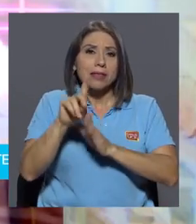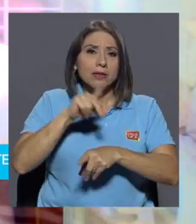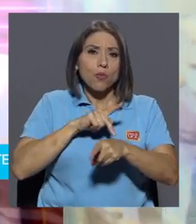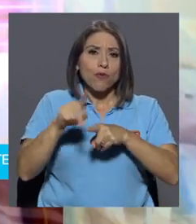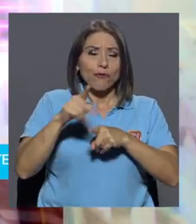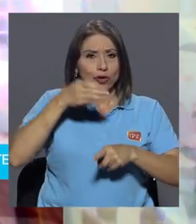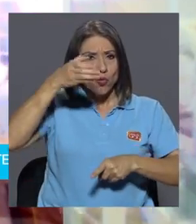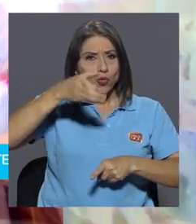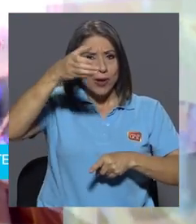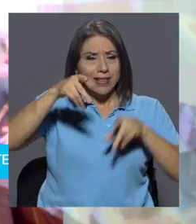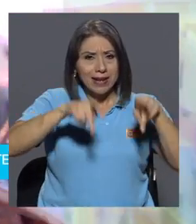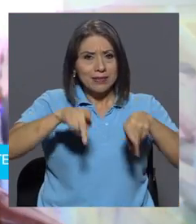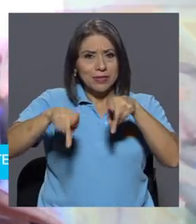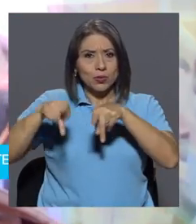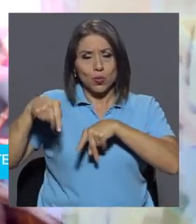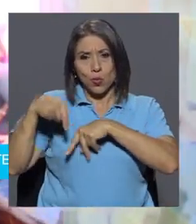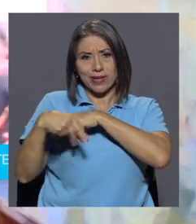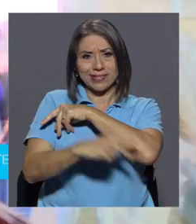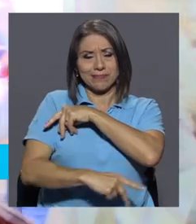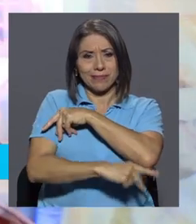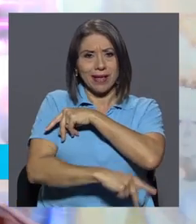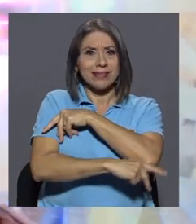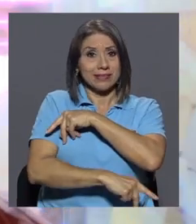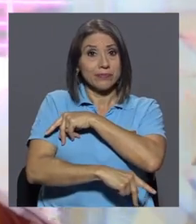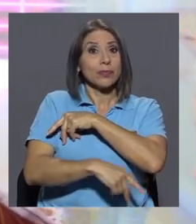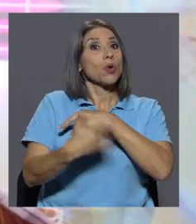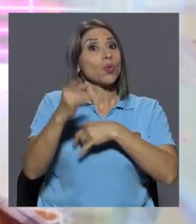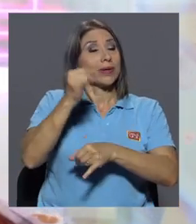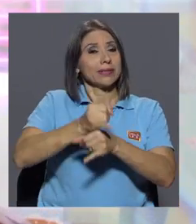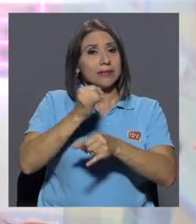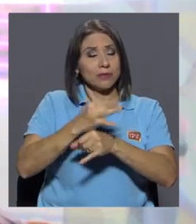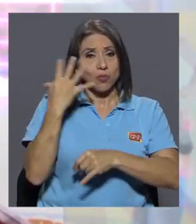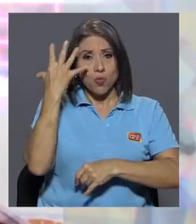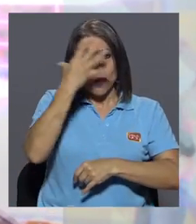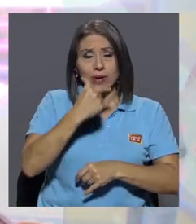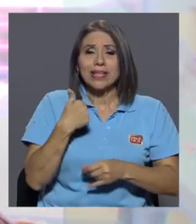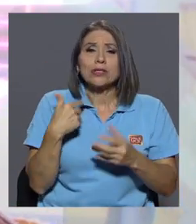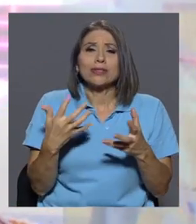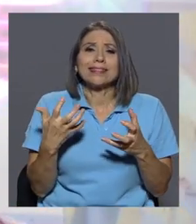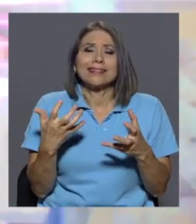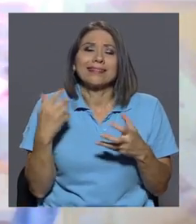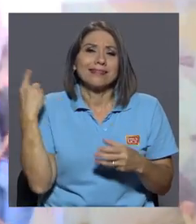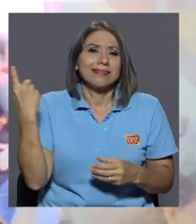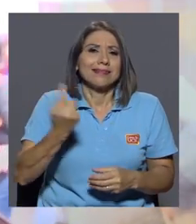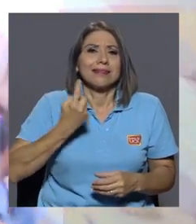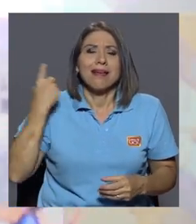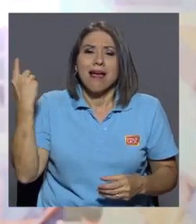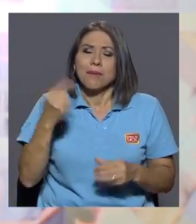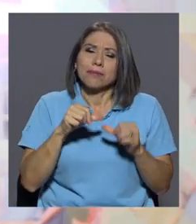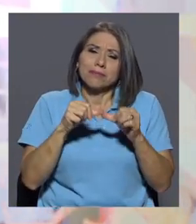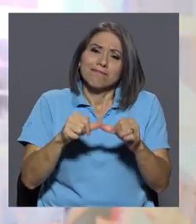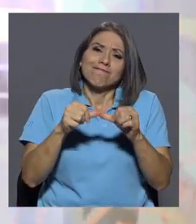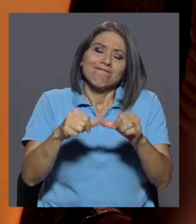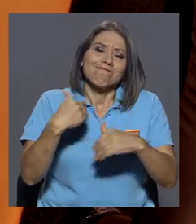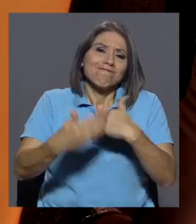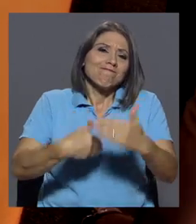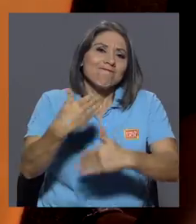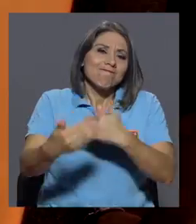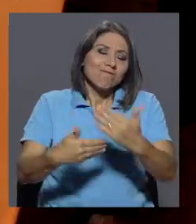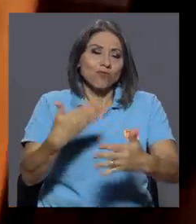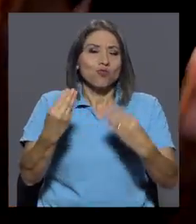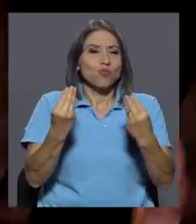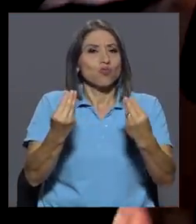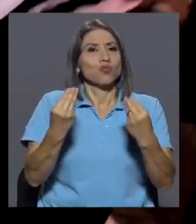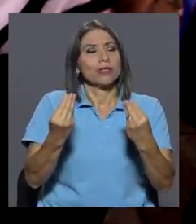y cultural de las personas de este país. Es una institución muy bonita y deseo que siempre siga adelante y que